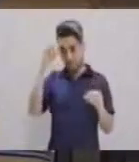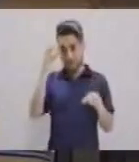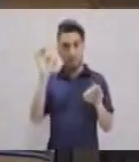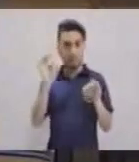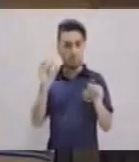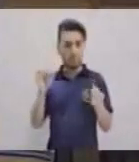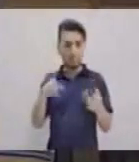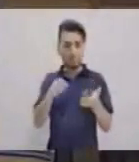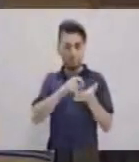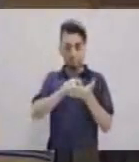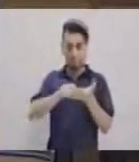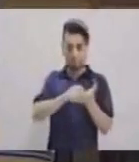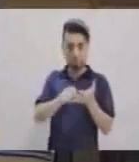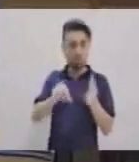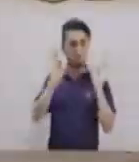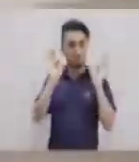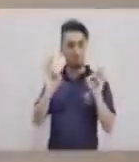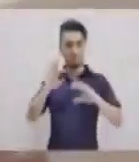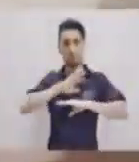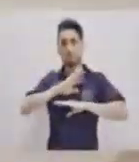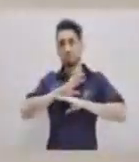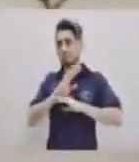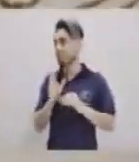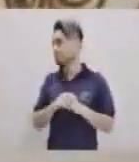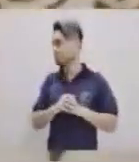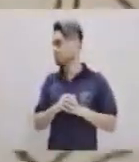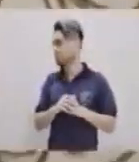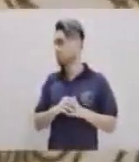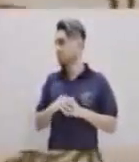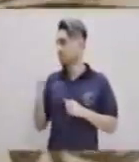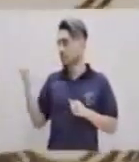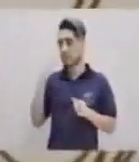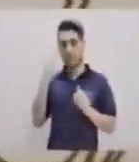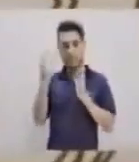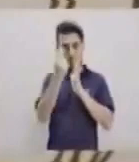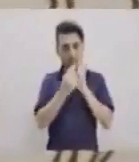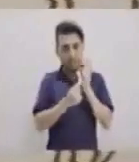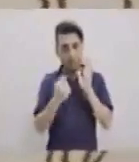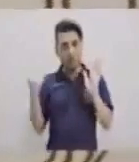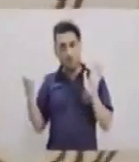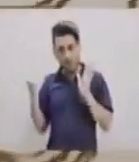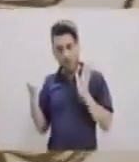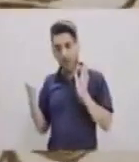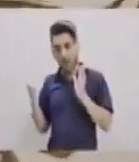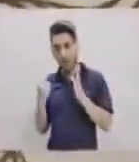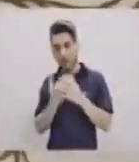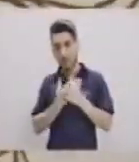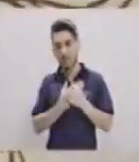ser realmente muy satisfactorios. A este modelo que tenemos,